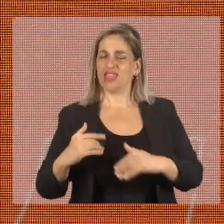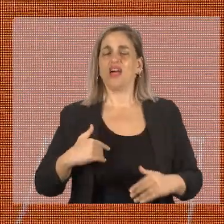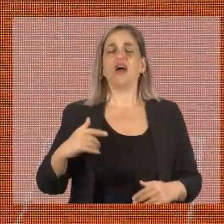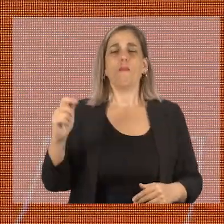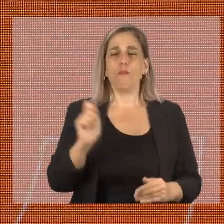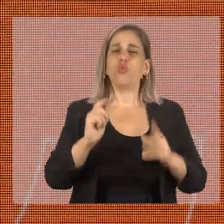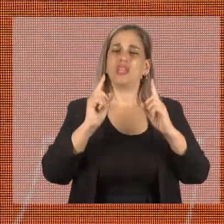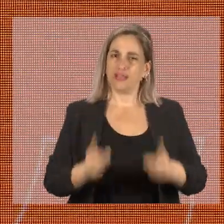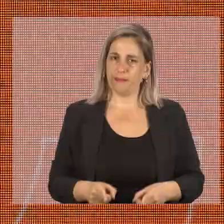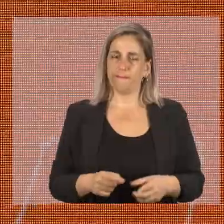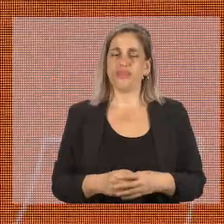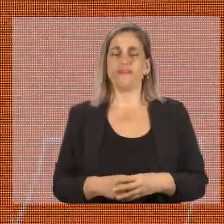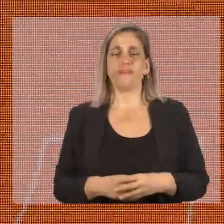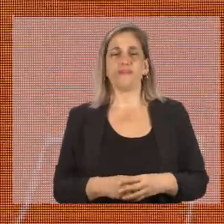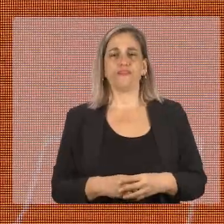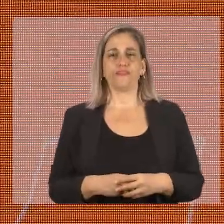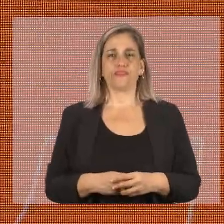pública.